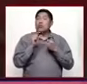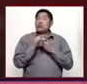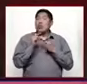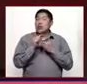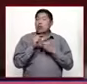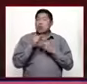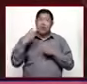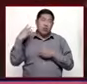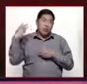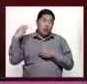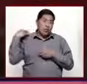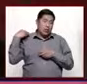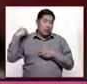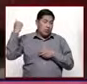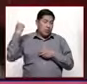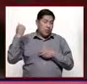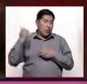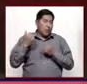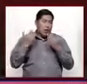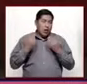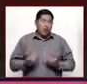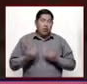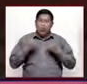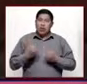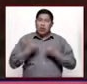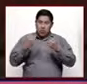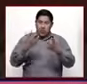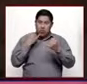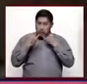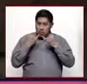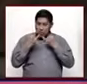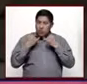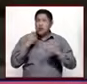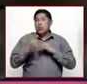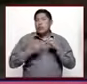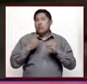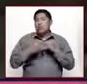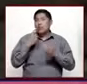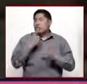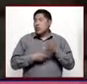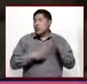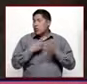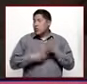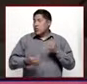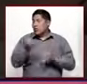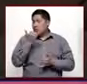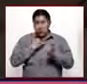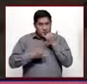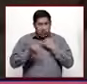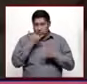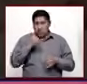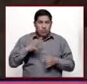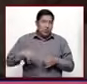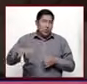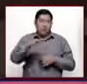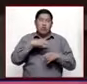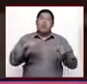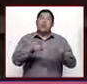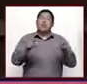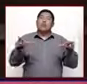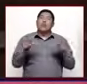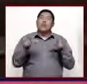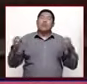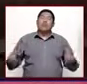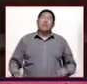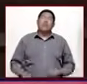del capitán, quien está a estos momentos brindando la información respecto a lo que ha sucedido en este lugar. Vemos la magnitud